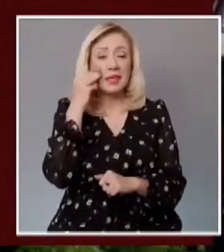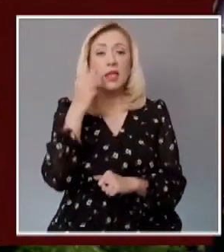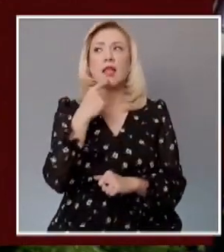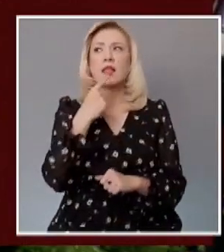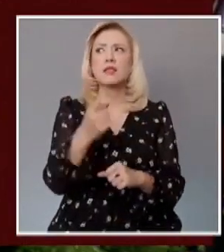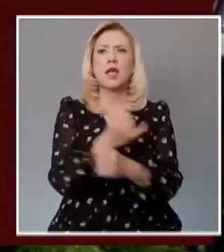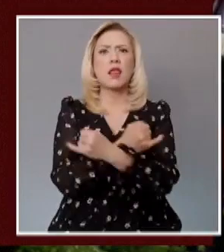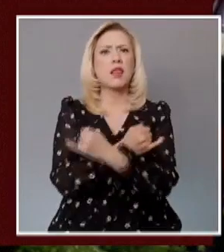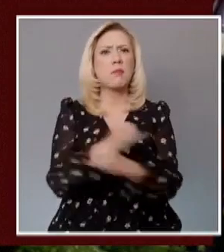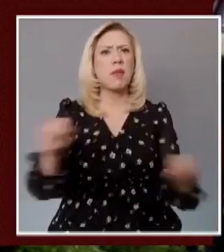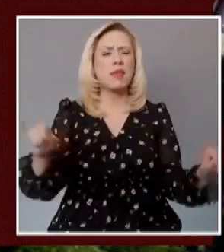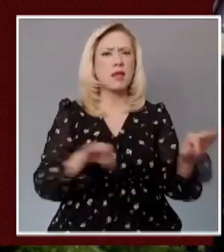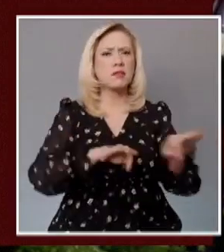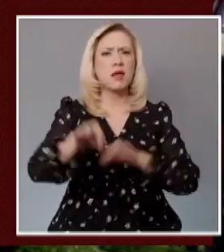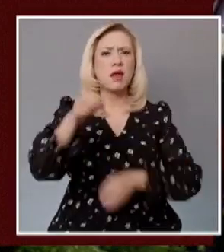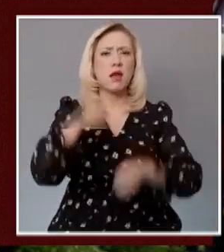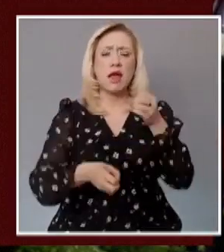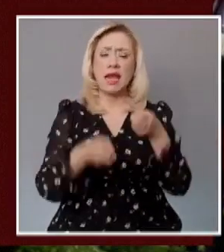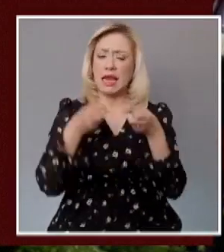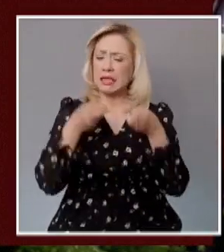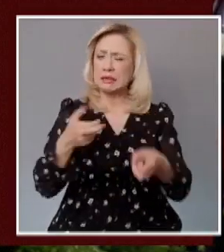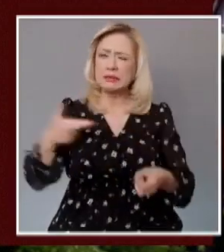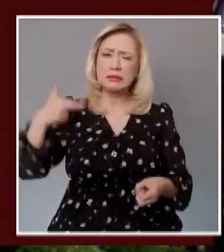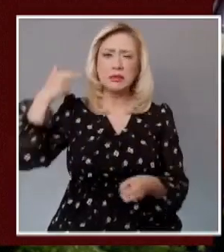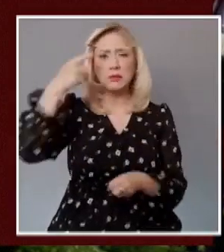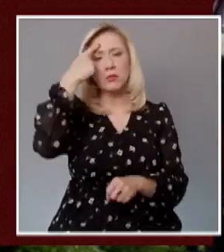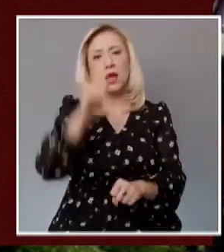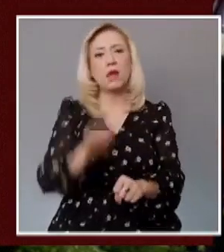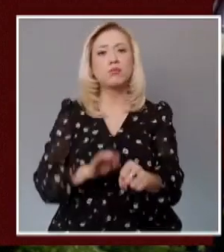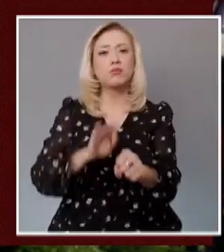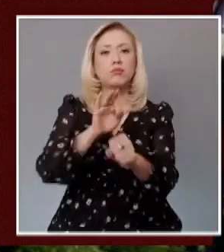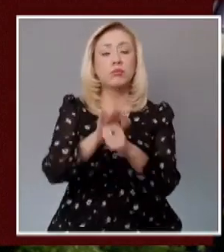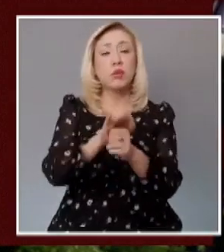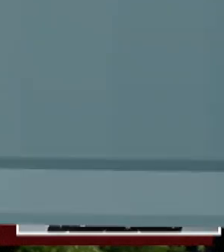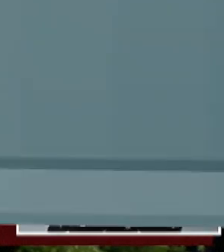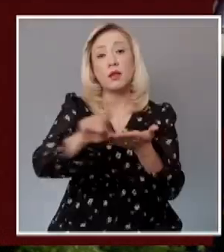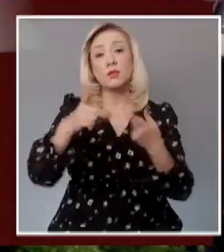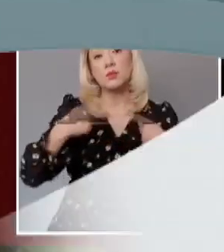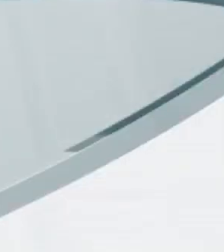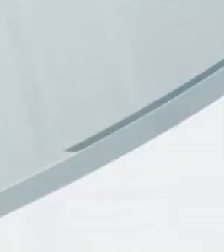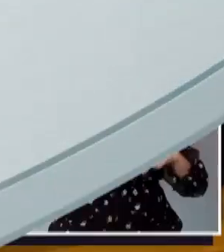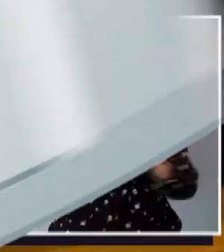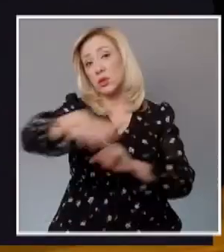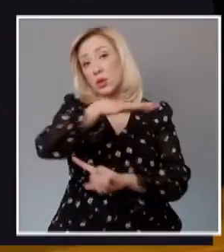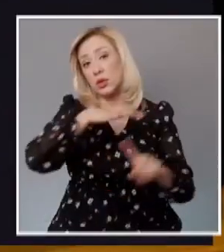clave para garantizar la protección de los derechos de la población.